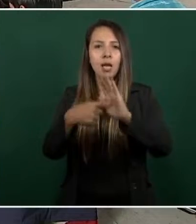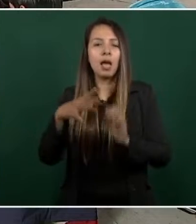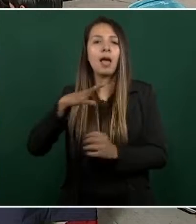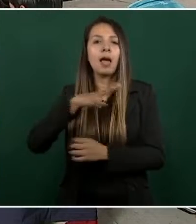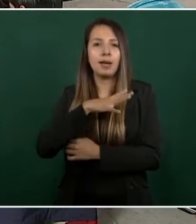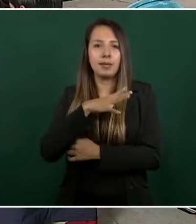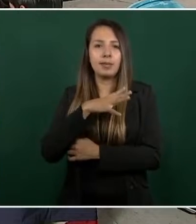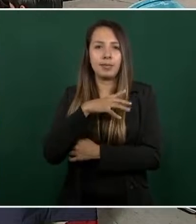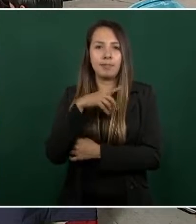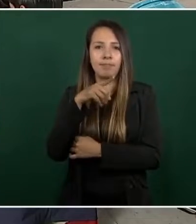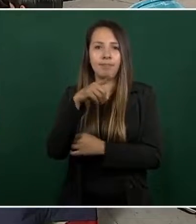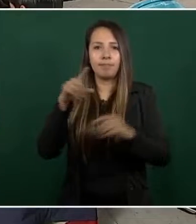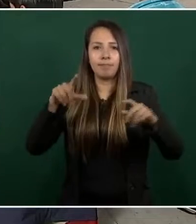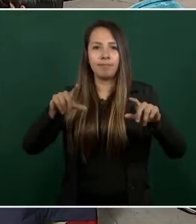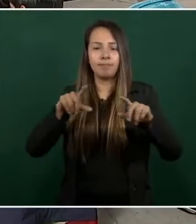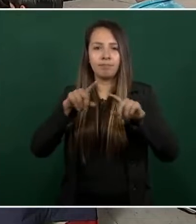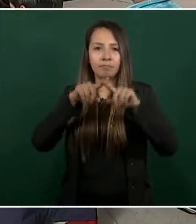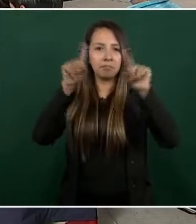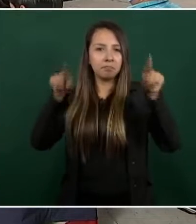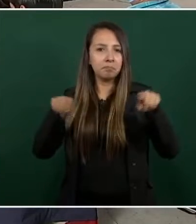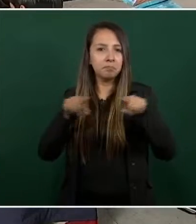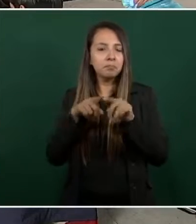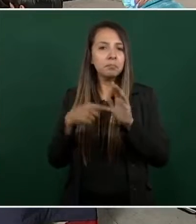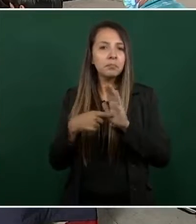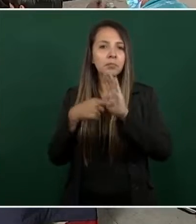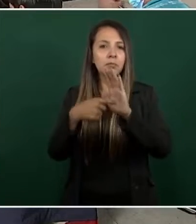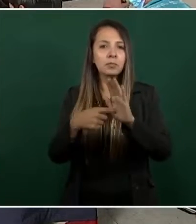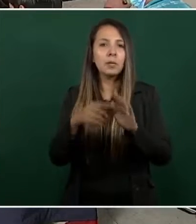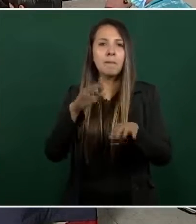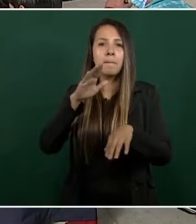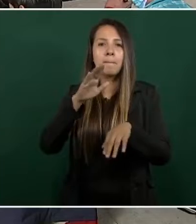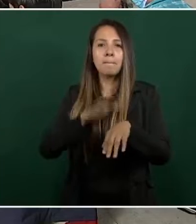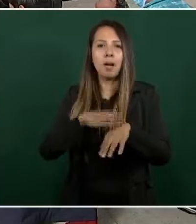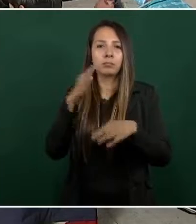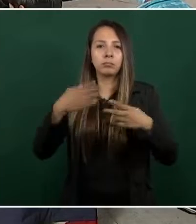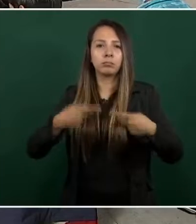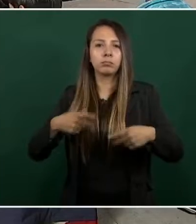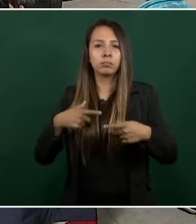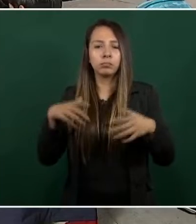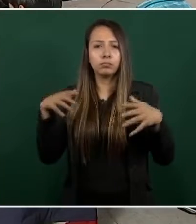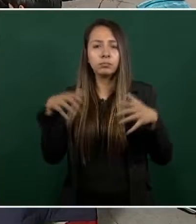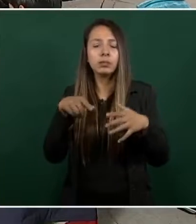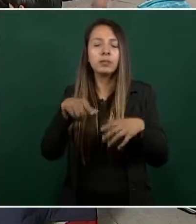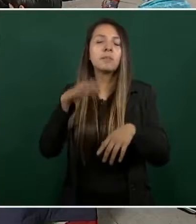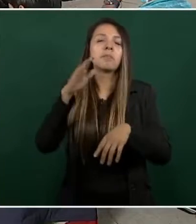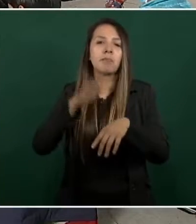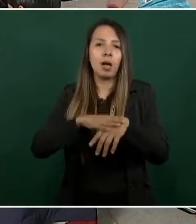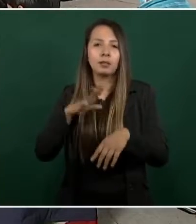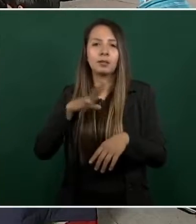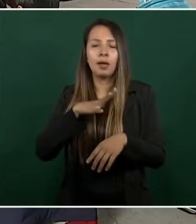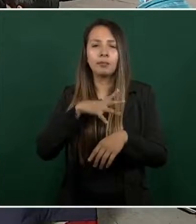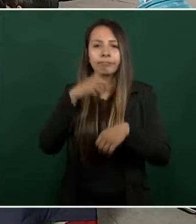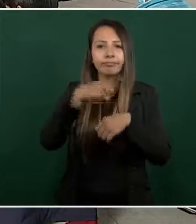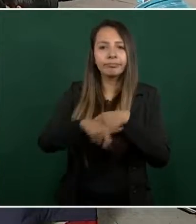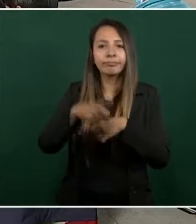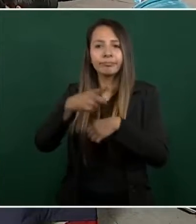pues concentrado el mayor número de delitos que se cometen en el Estado.